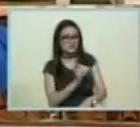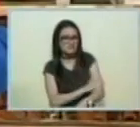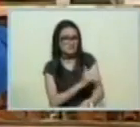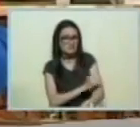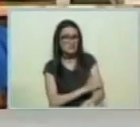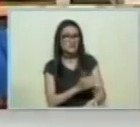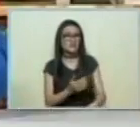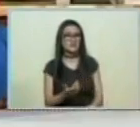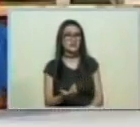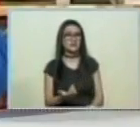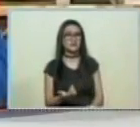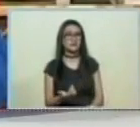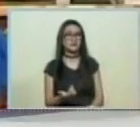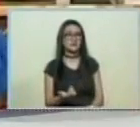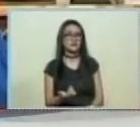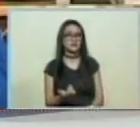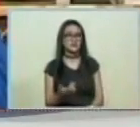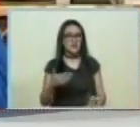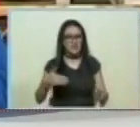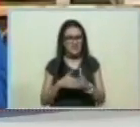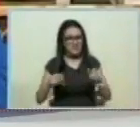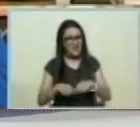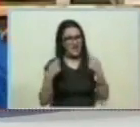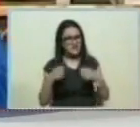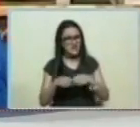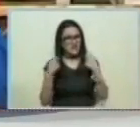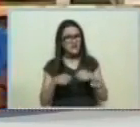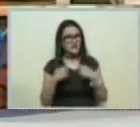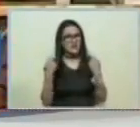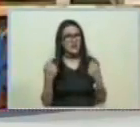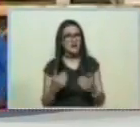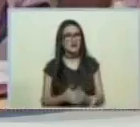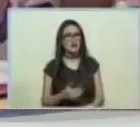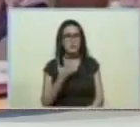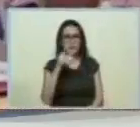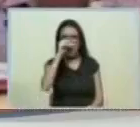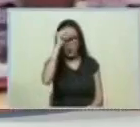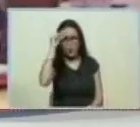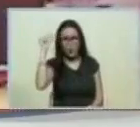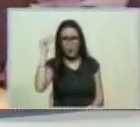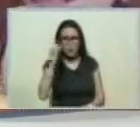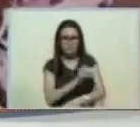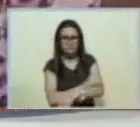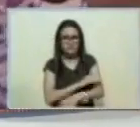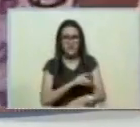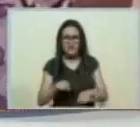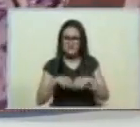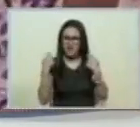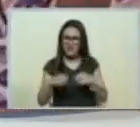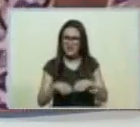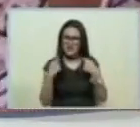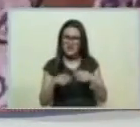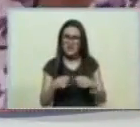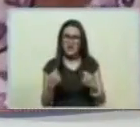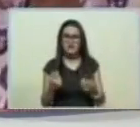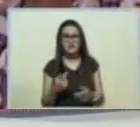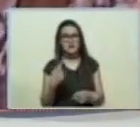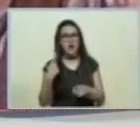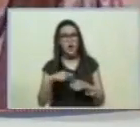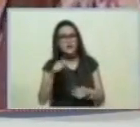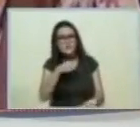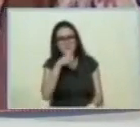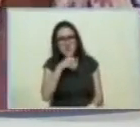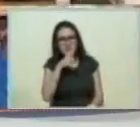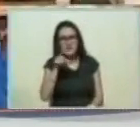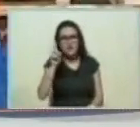los días y hace daño, y hace daño, y hace daño. Ahí está Julio Borges todos los días haciendo daño, daño. Ahí está Ramos Alud todos los